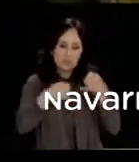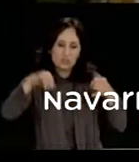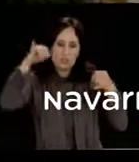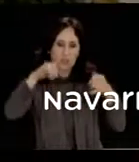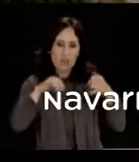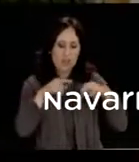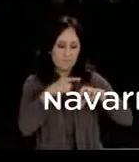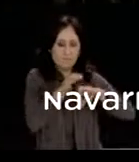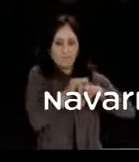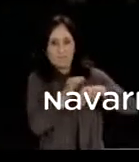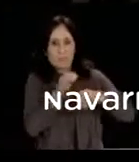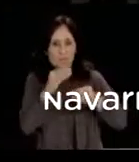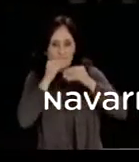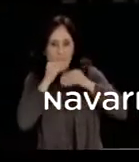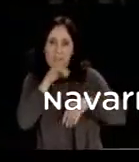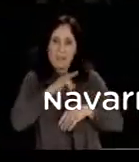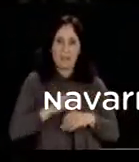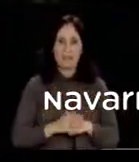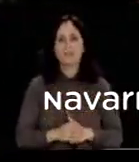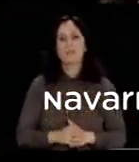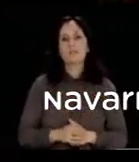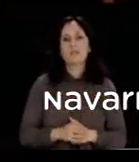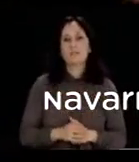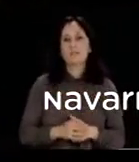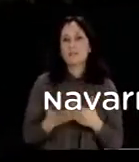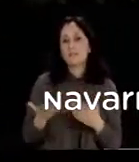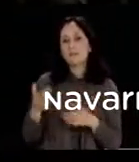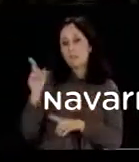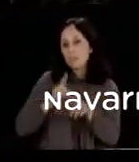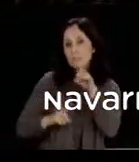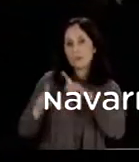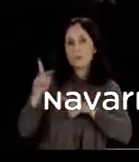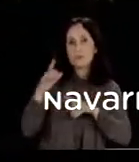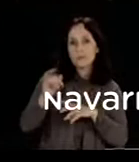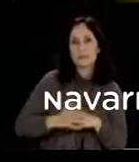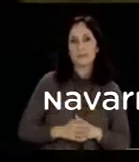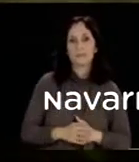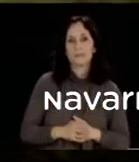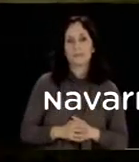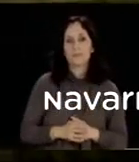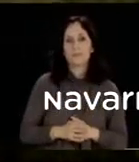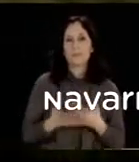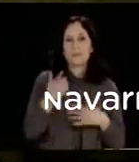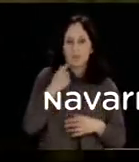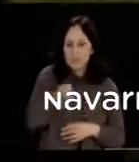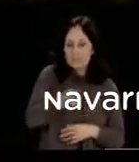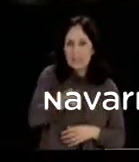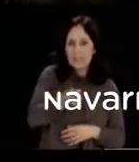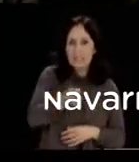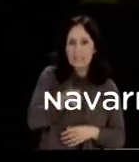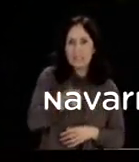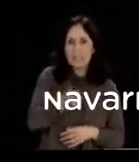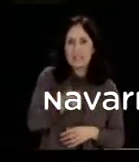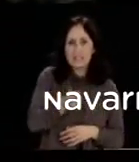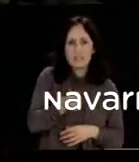¿o qué? Sí. ¿Te gusta a ti mucho echar? Pues tenemos problemas. Oye, pero la sartén no es para esto, ¿eh?